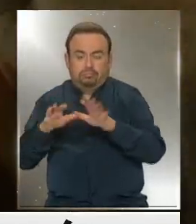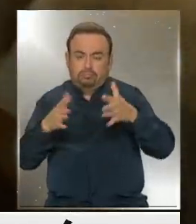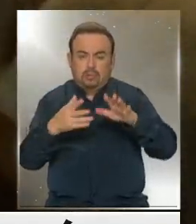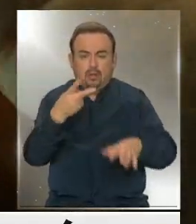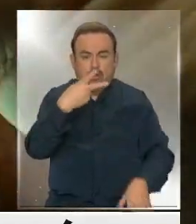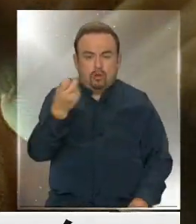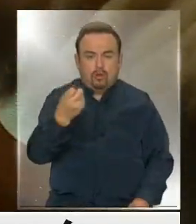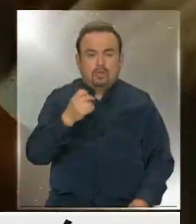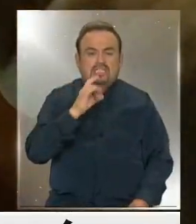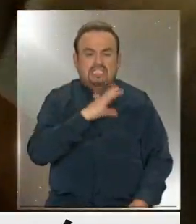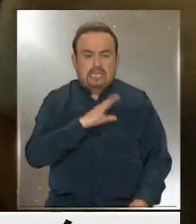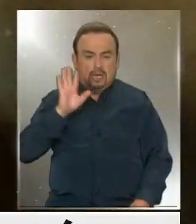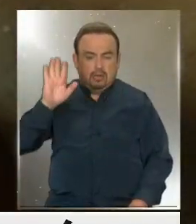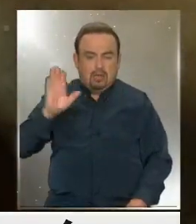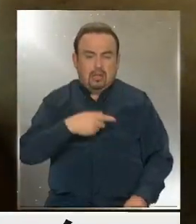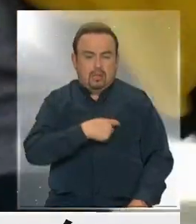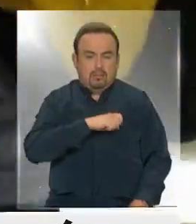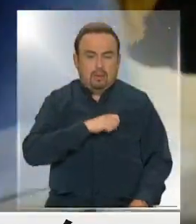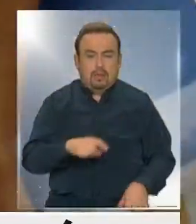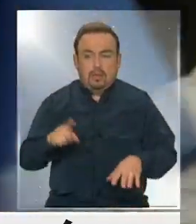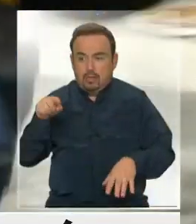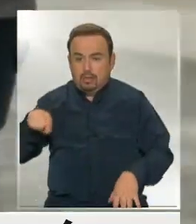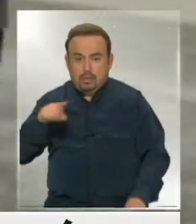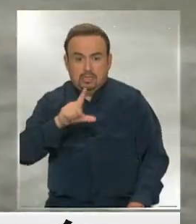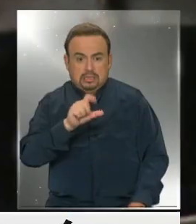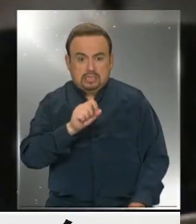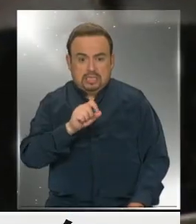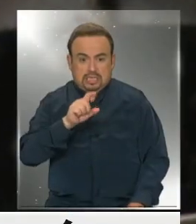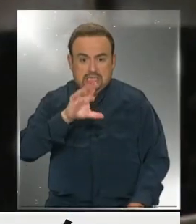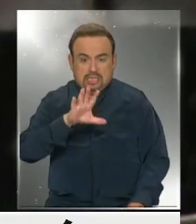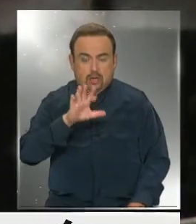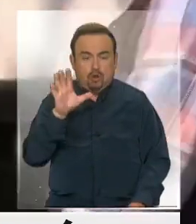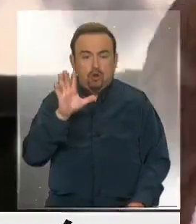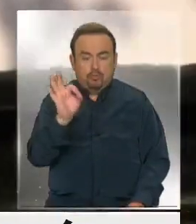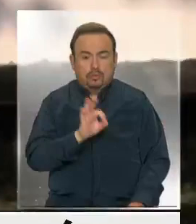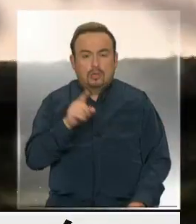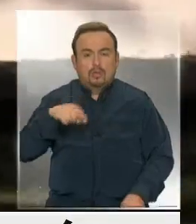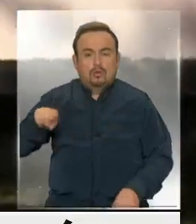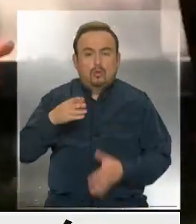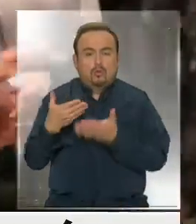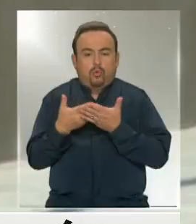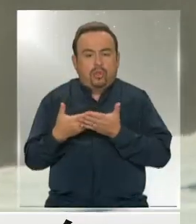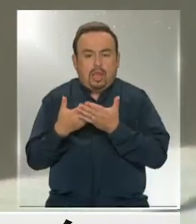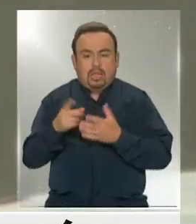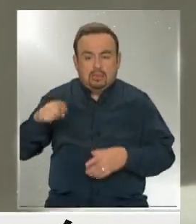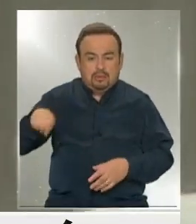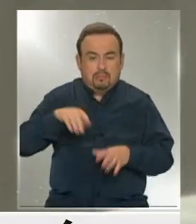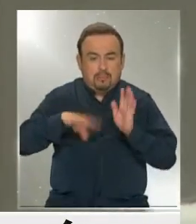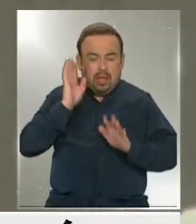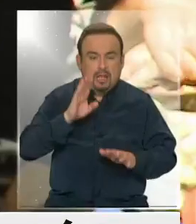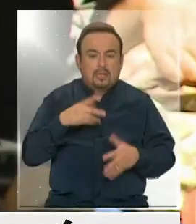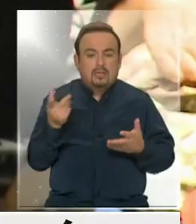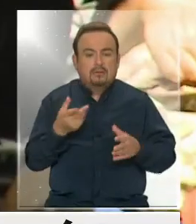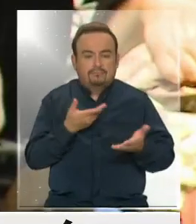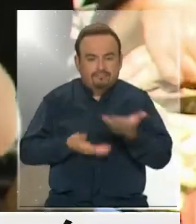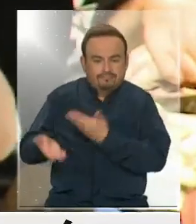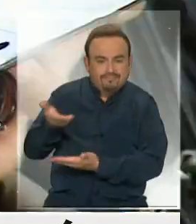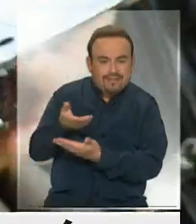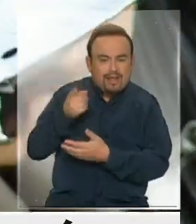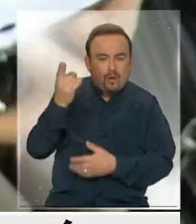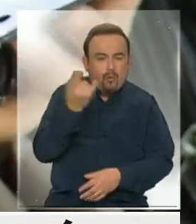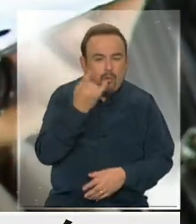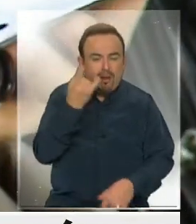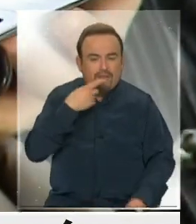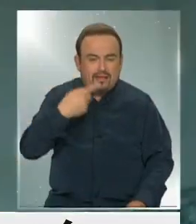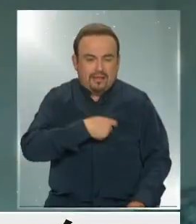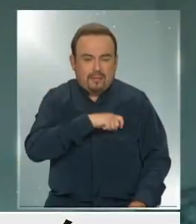de 200 chilenos, de los cuales un 75% corresponde a estudiantes, muchos de ellos que realizan intercambios en